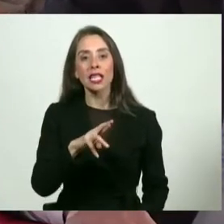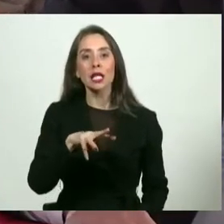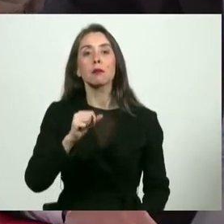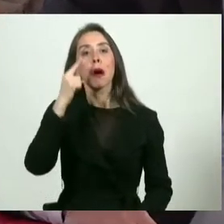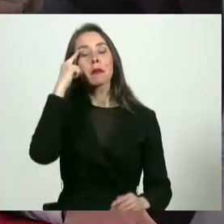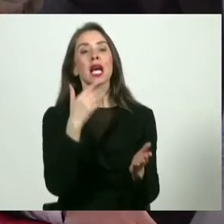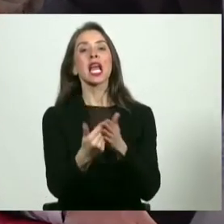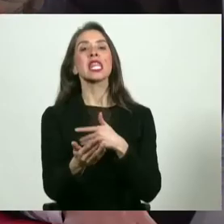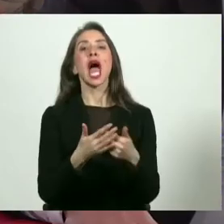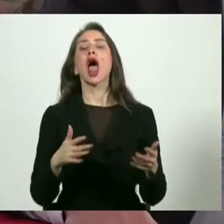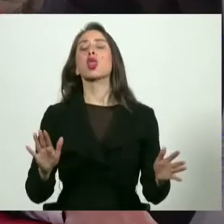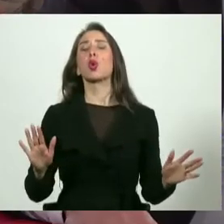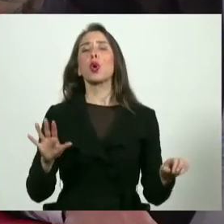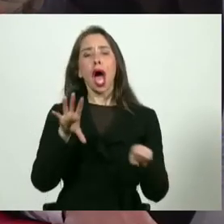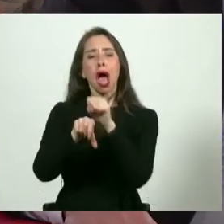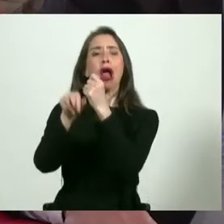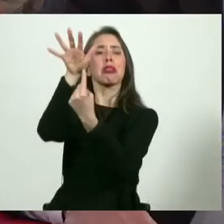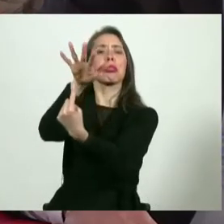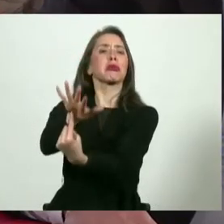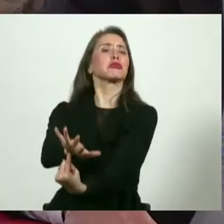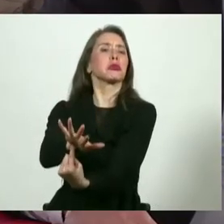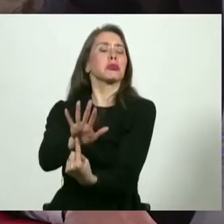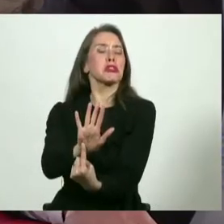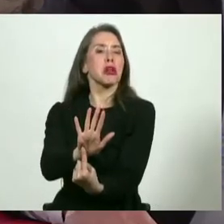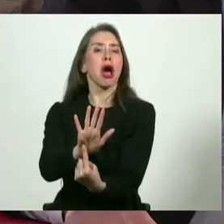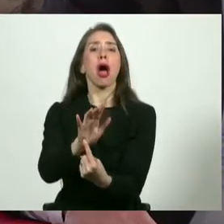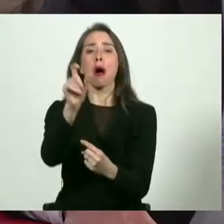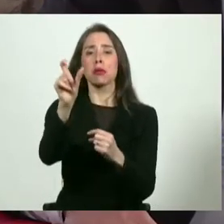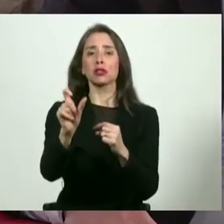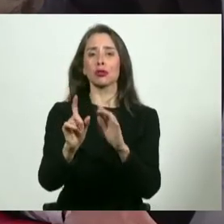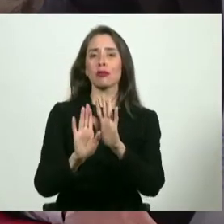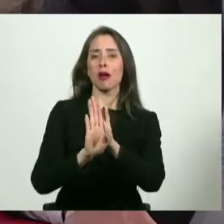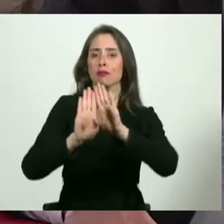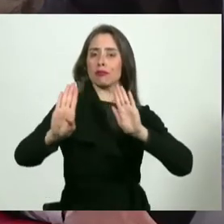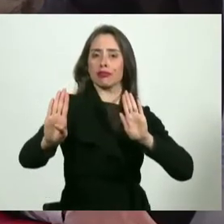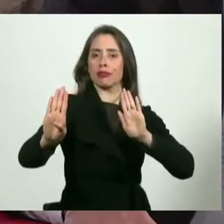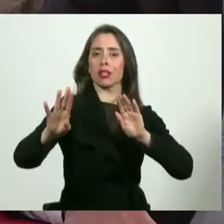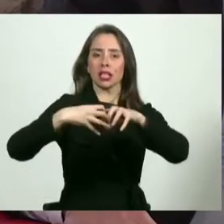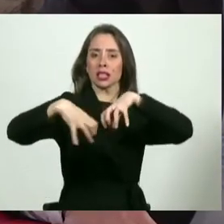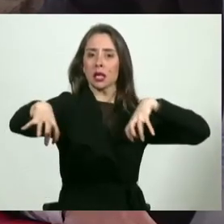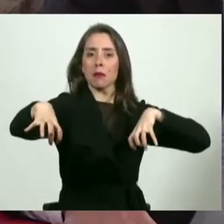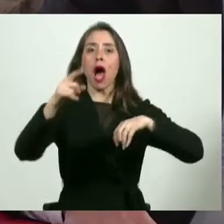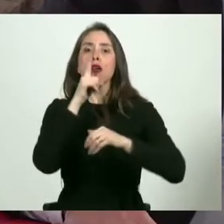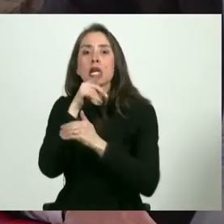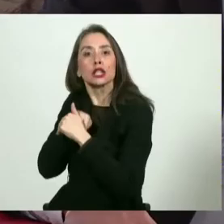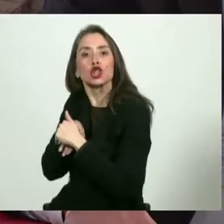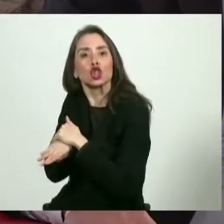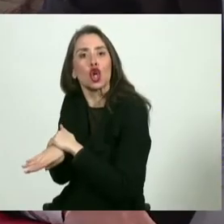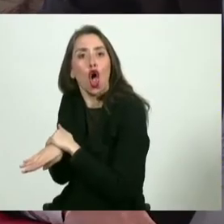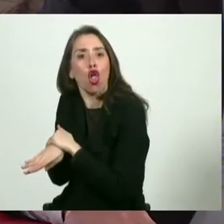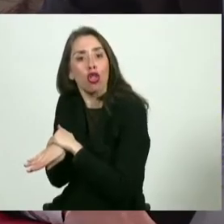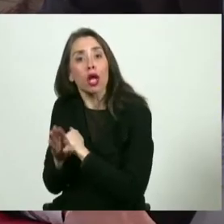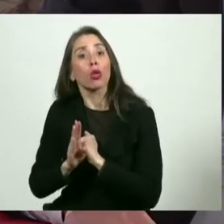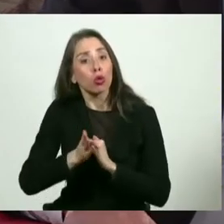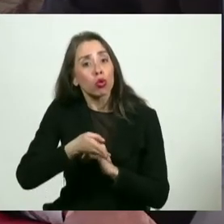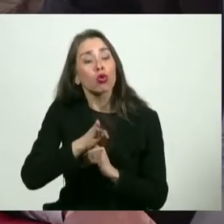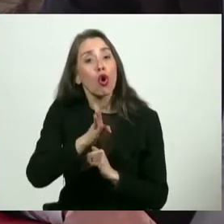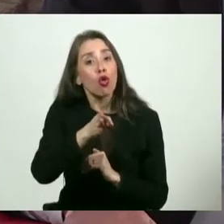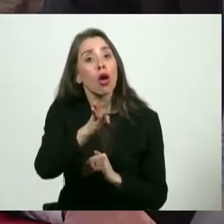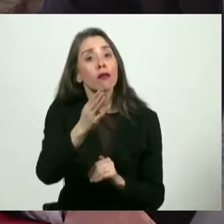de la inclusión y de la educación, yo creo que es un tema que me motiva muchísimo en lo personal. Todo